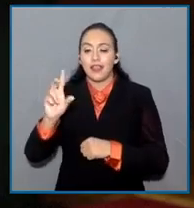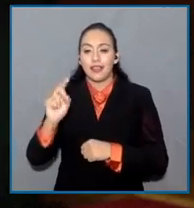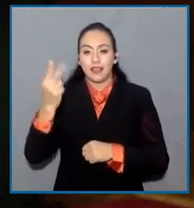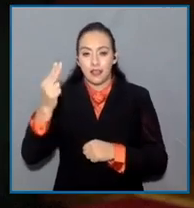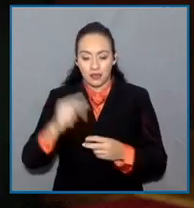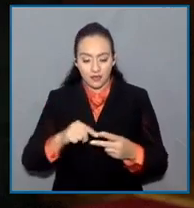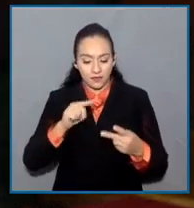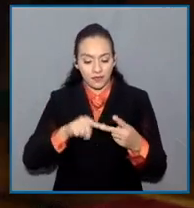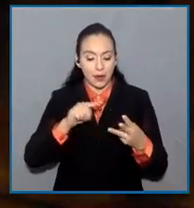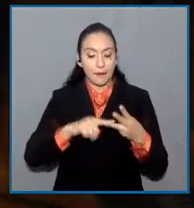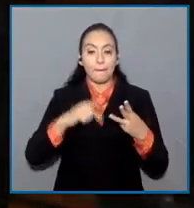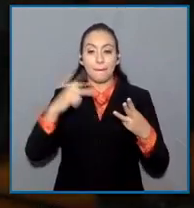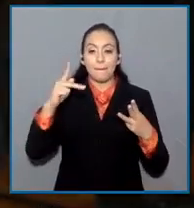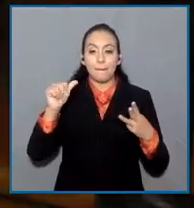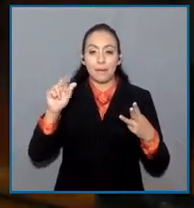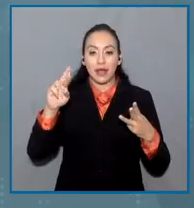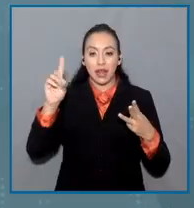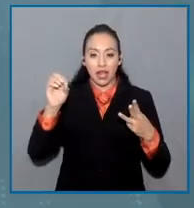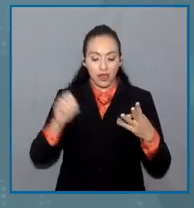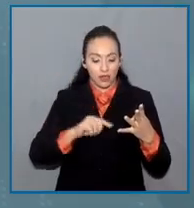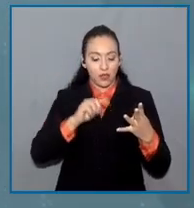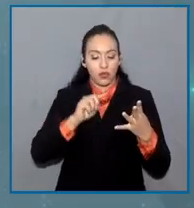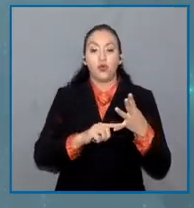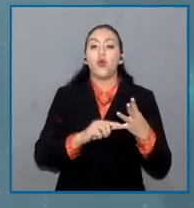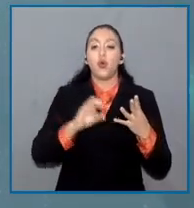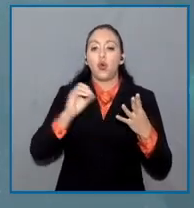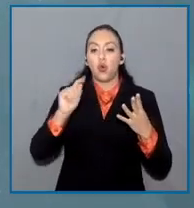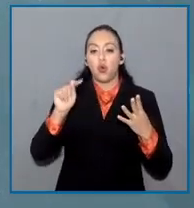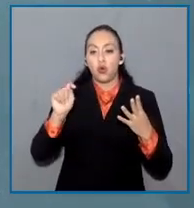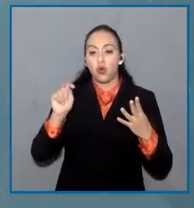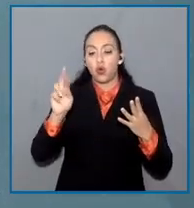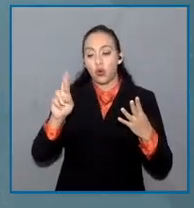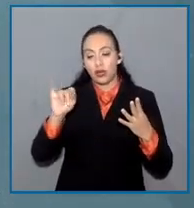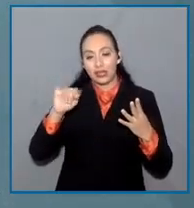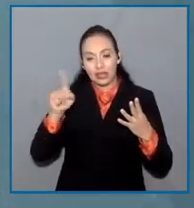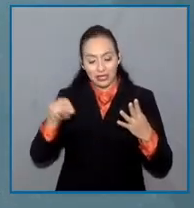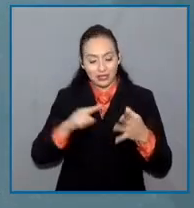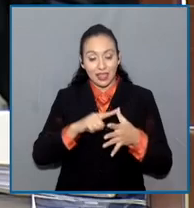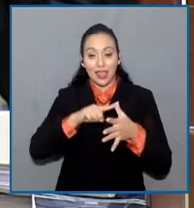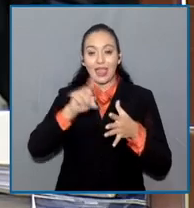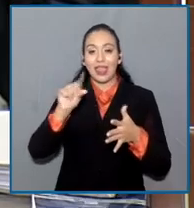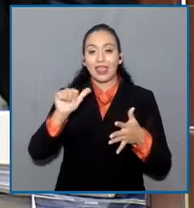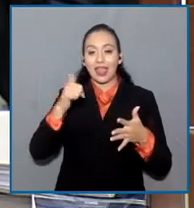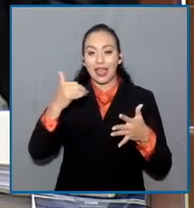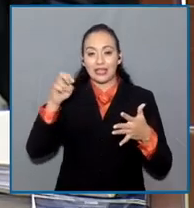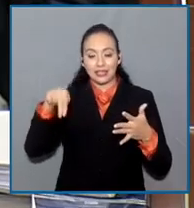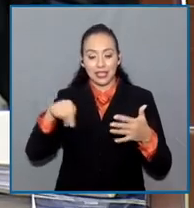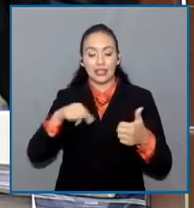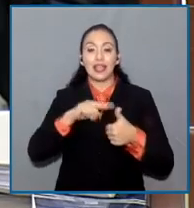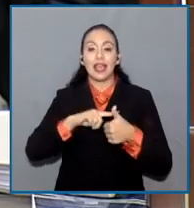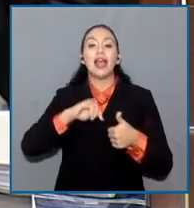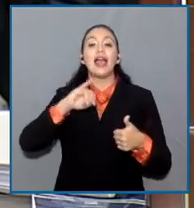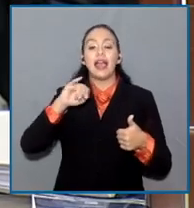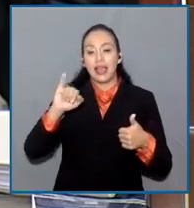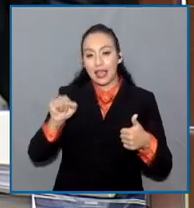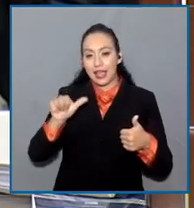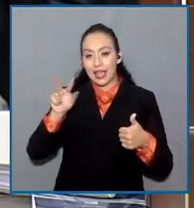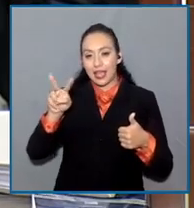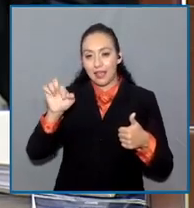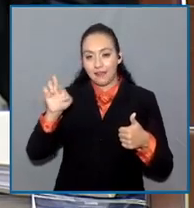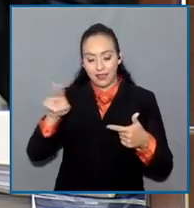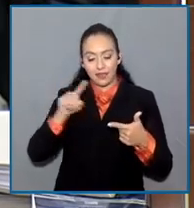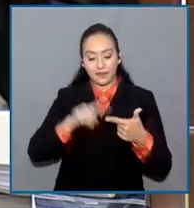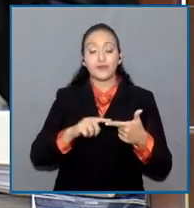Rebolledo, Alfredo Gutiérrez Ortiz Mena, Alberto Pérez Dayán, Javier Lainez Potisek, Juan Luis González Alcántara